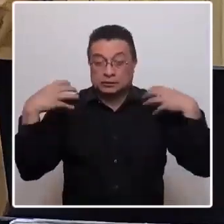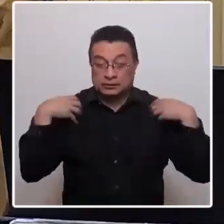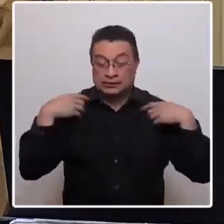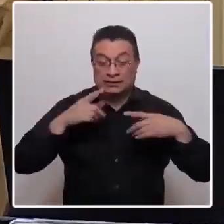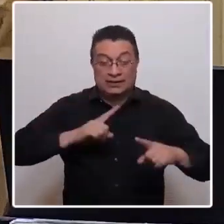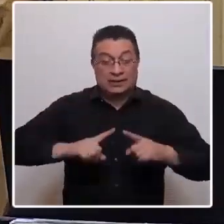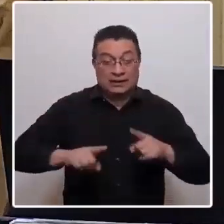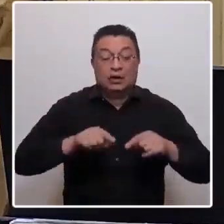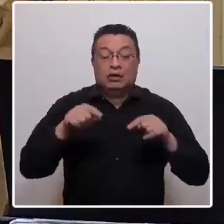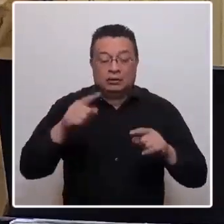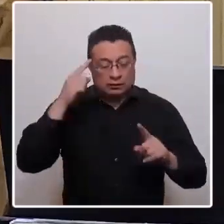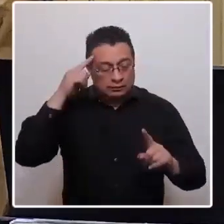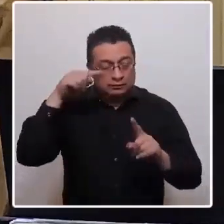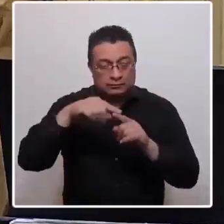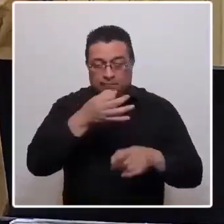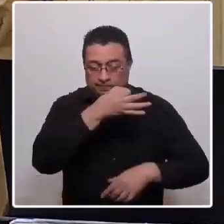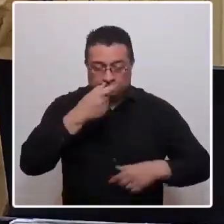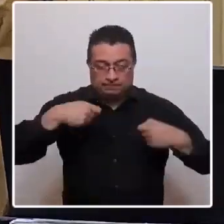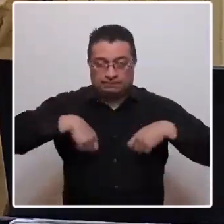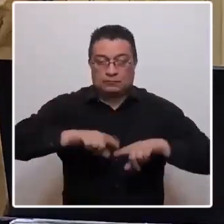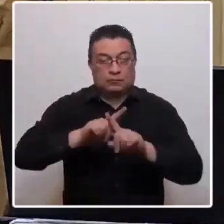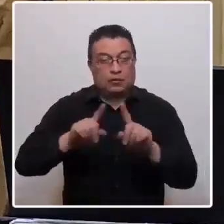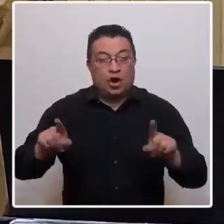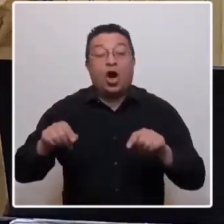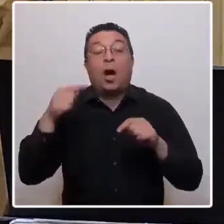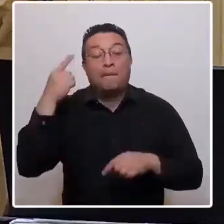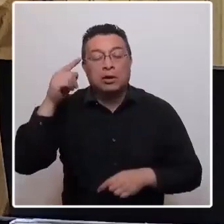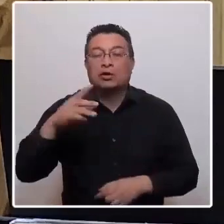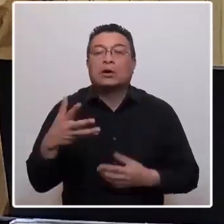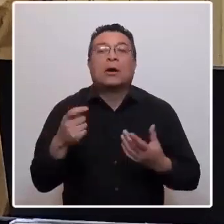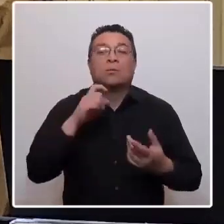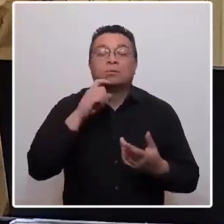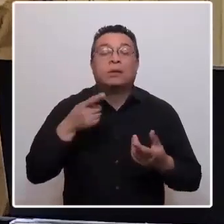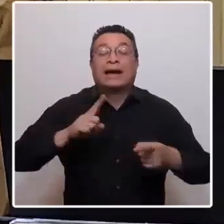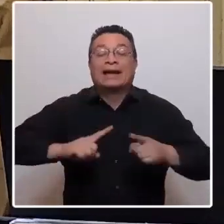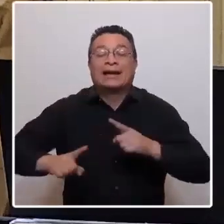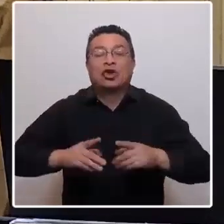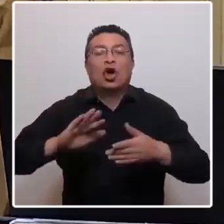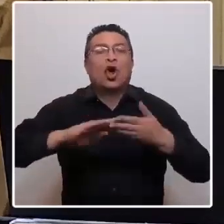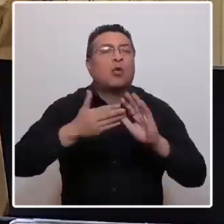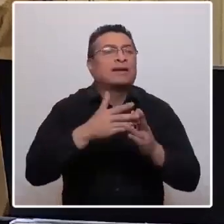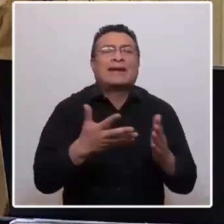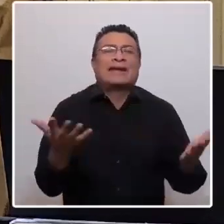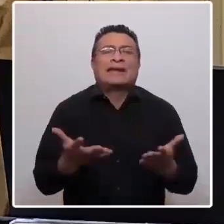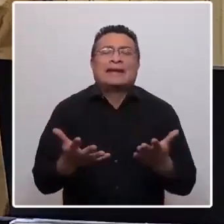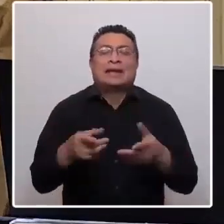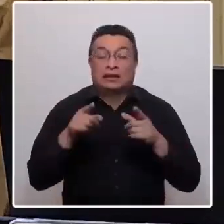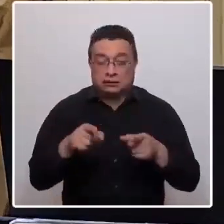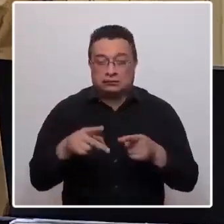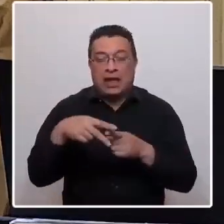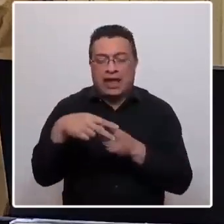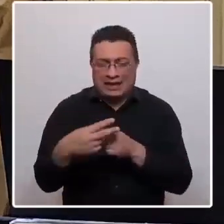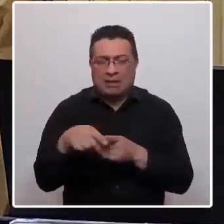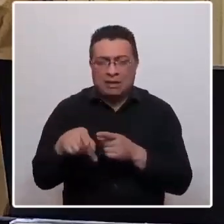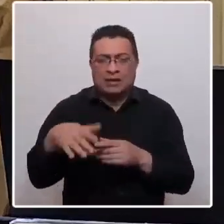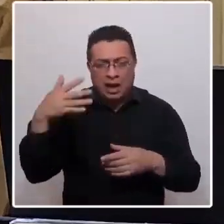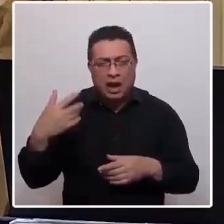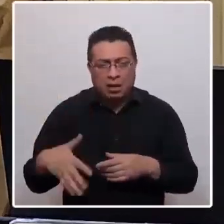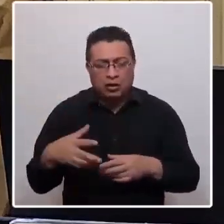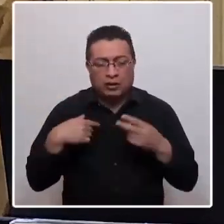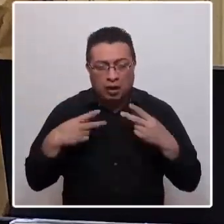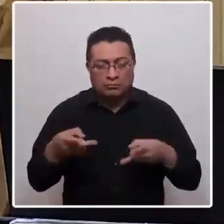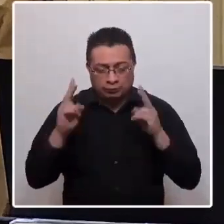no deberán perseguir fines de lucro. Pero se preguntarán, ¿qué es la gestión comunitaria? La gestión comunitaria es una herramienta esencial ya que permite